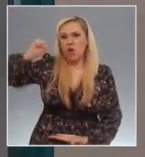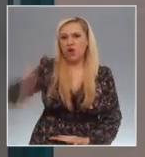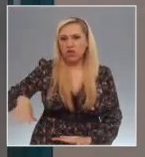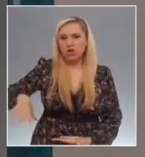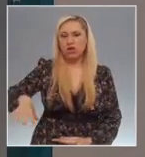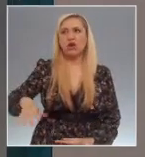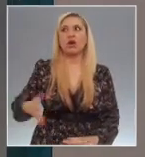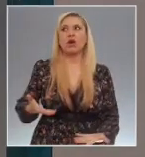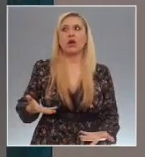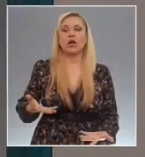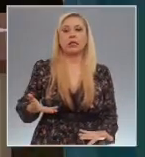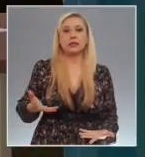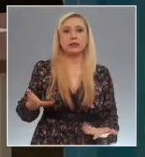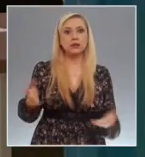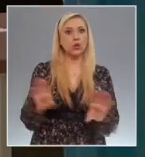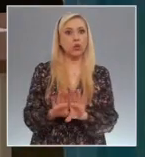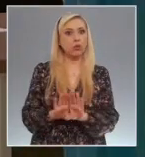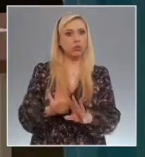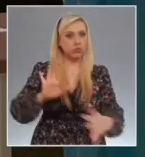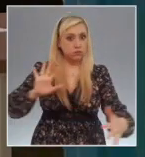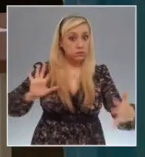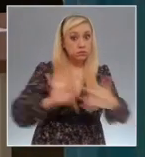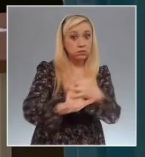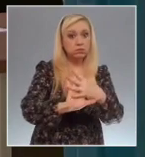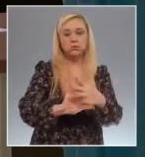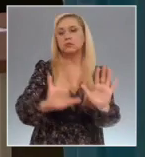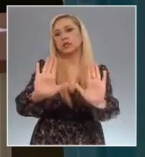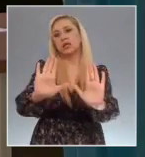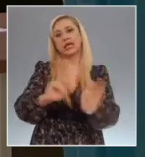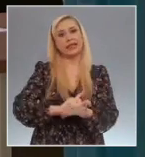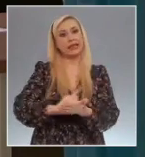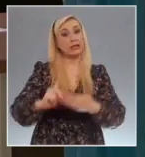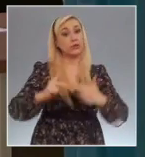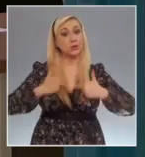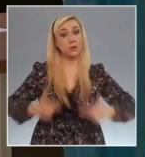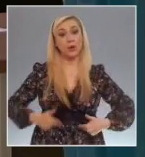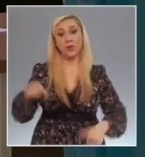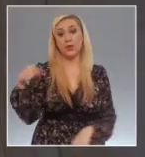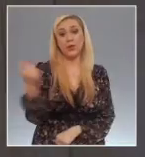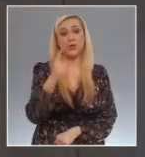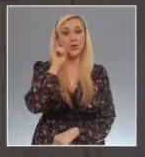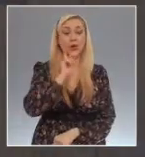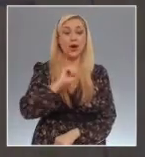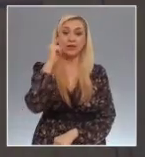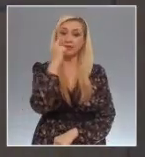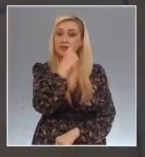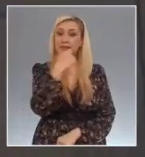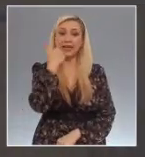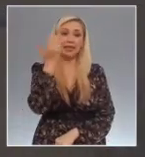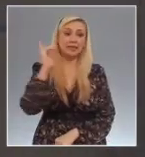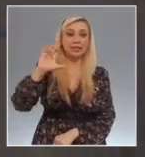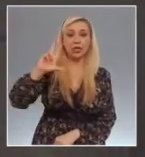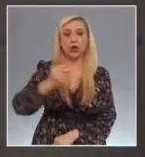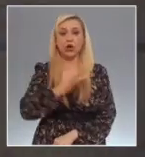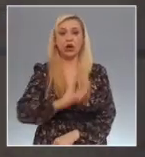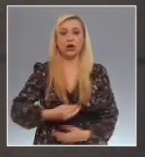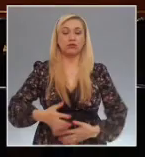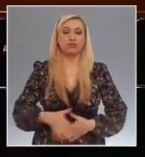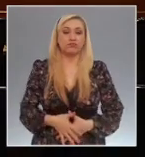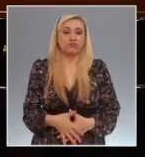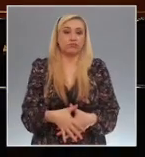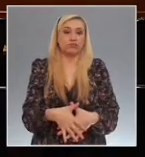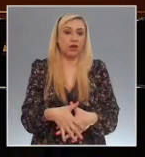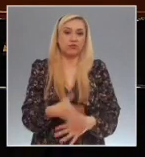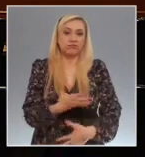penal por ser contrarios a los Derechos Humanos de las mujeres y de las personas gestantes de la segunda sala hay un amparo en revisión